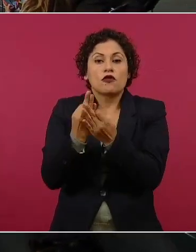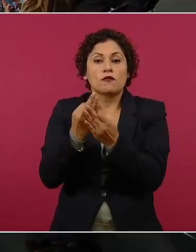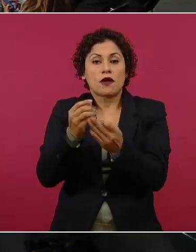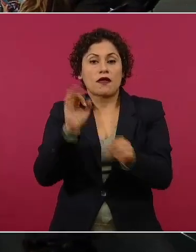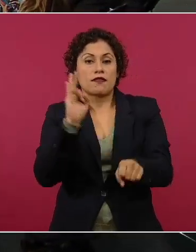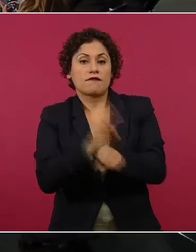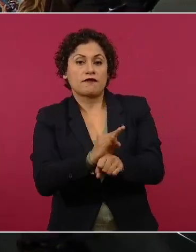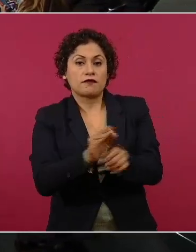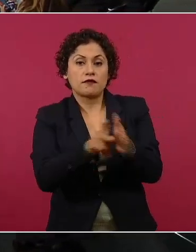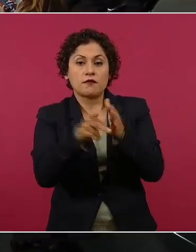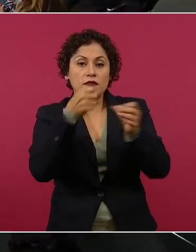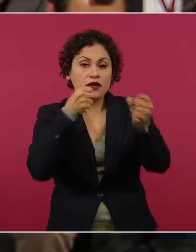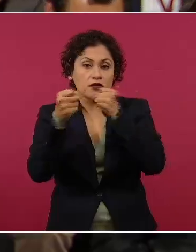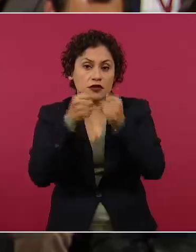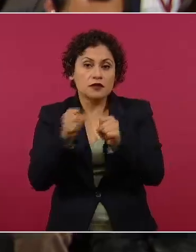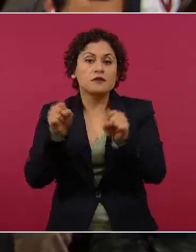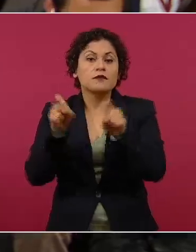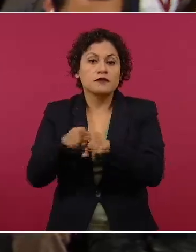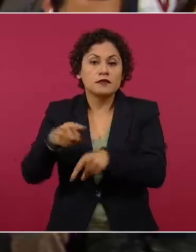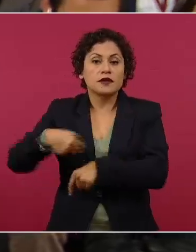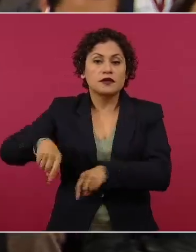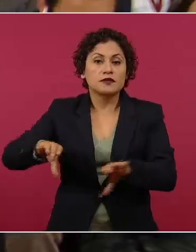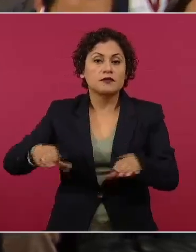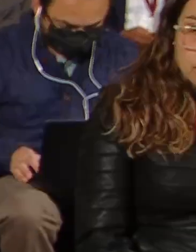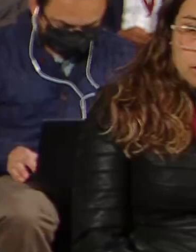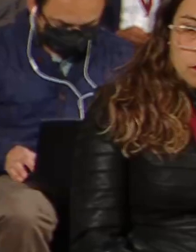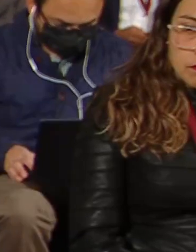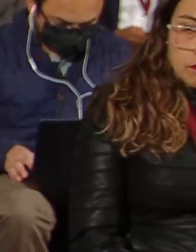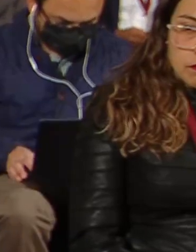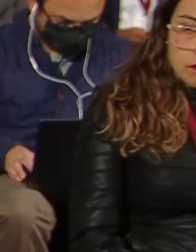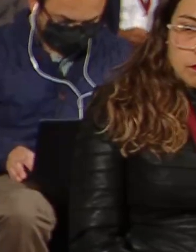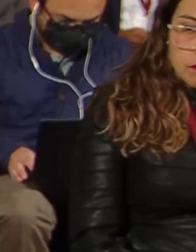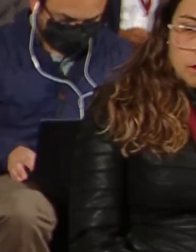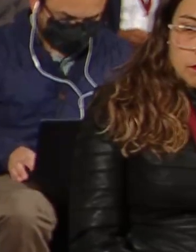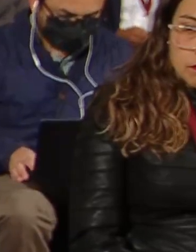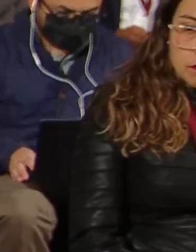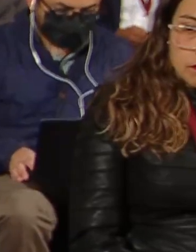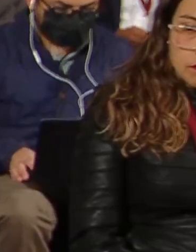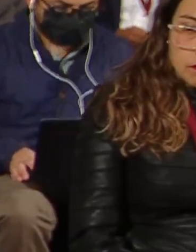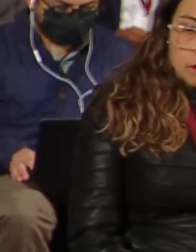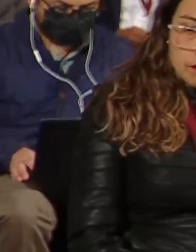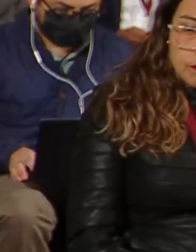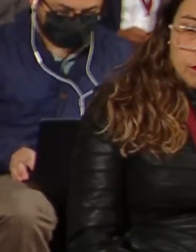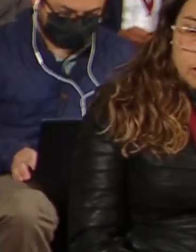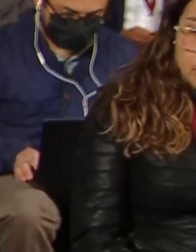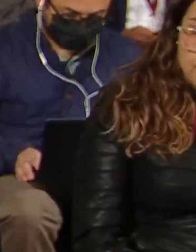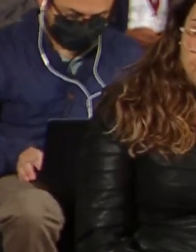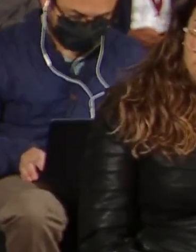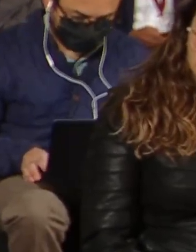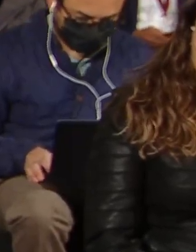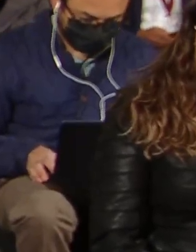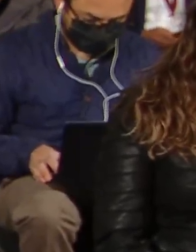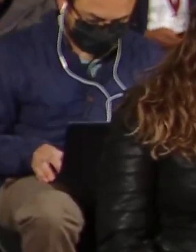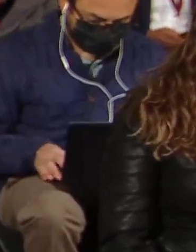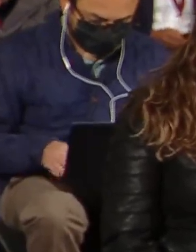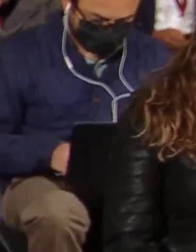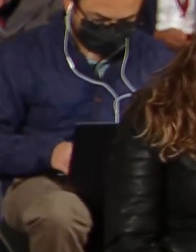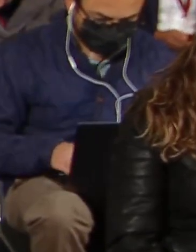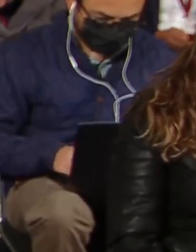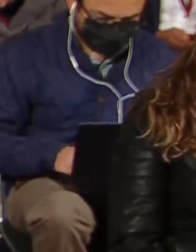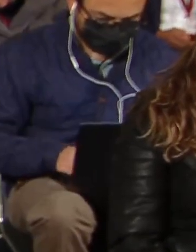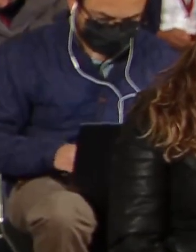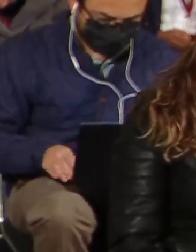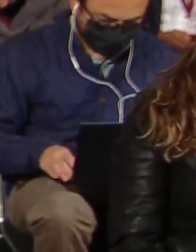Periodistas ni siquiera es elegido mediante convocatoria pública del Poder Legislativo, sino que ellos mismos son juez y parte,